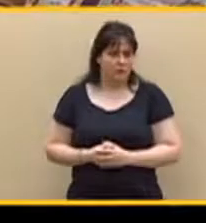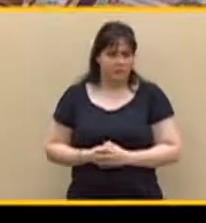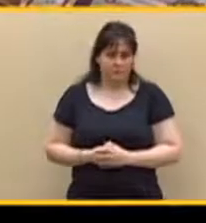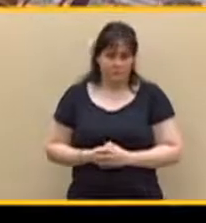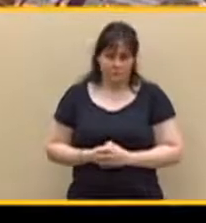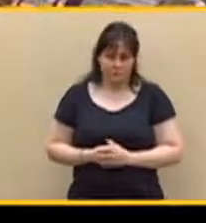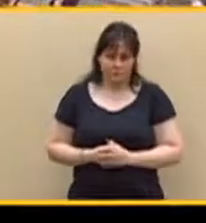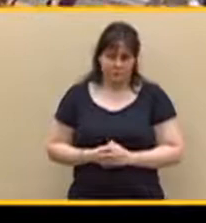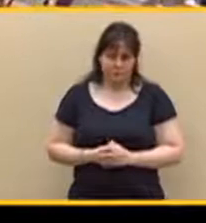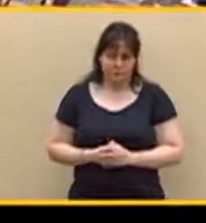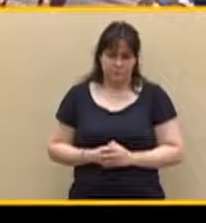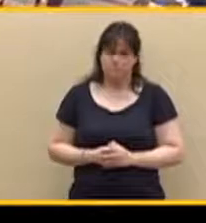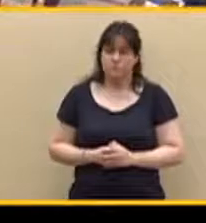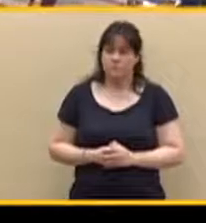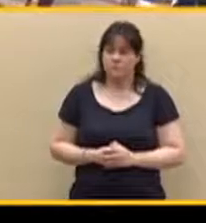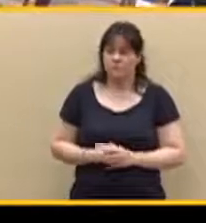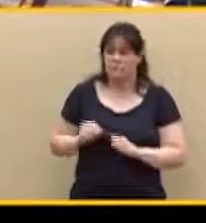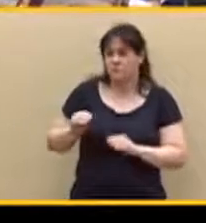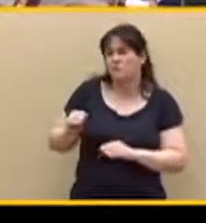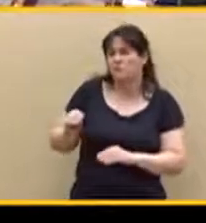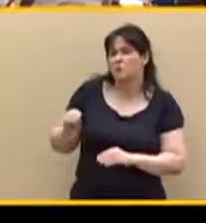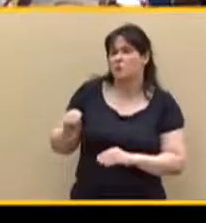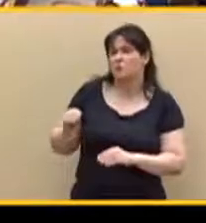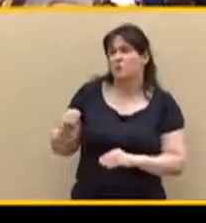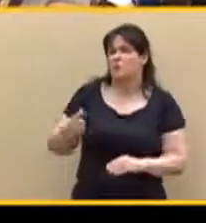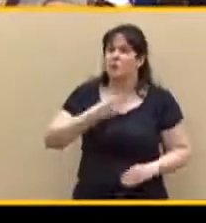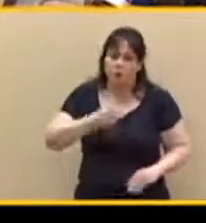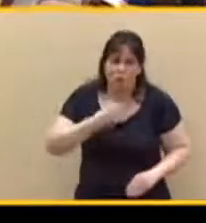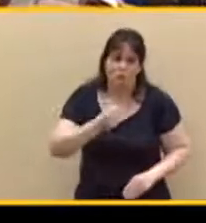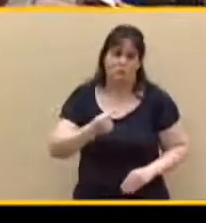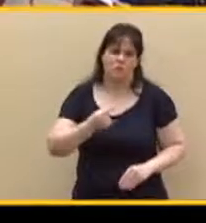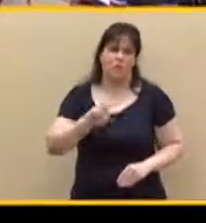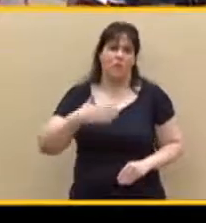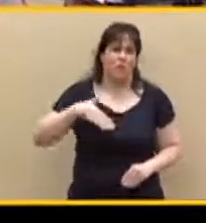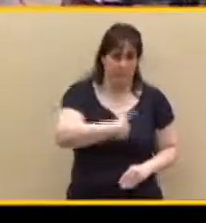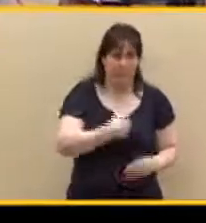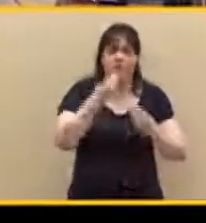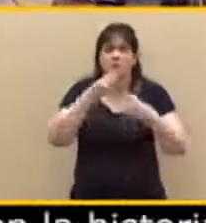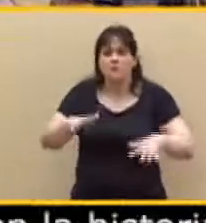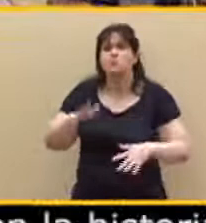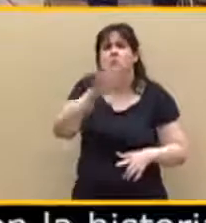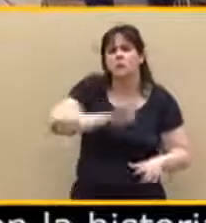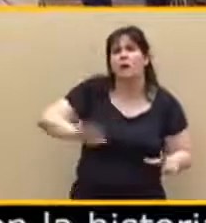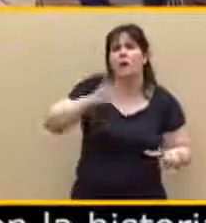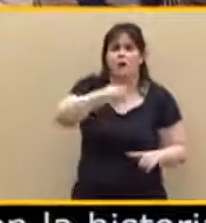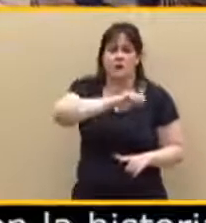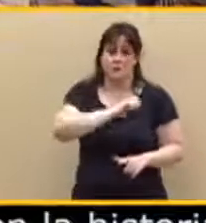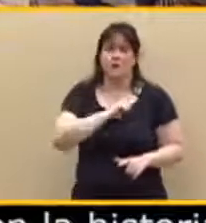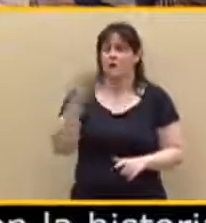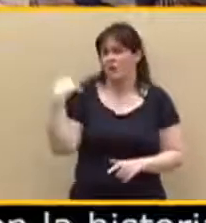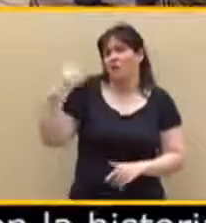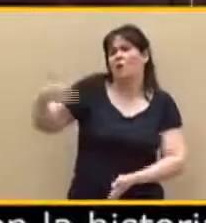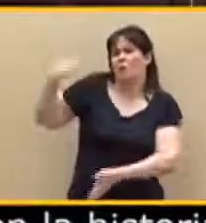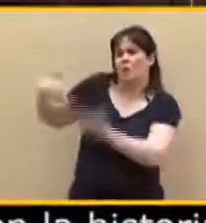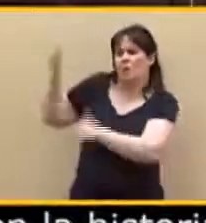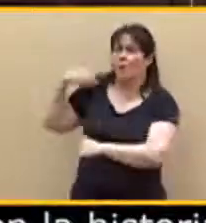De su decadencia, de lo grotesco de su papel en la historia de nuestro país en las últimas décadas es de lo que hoy venimos a hablar en esta